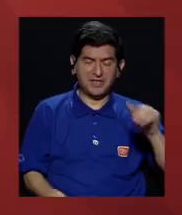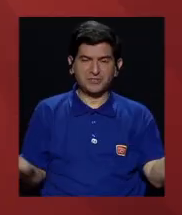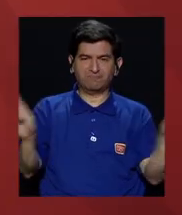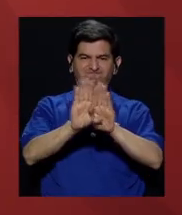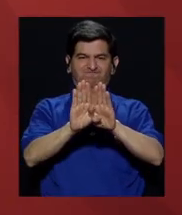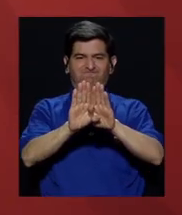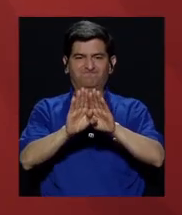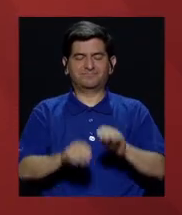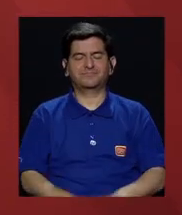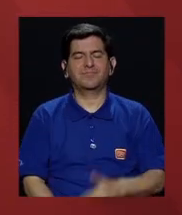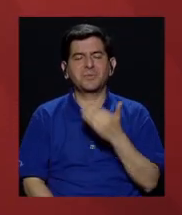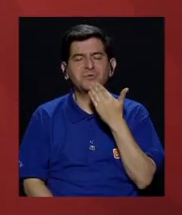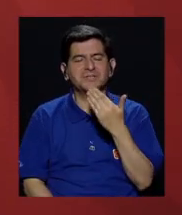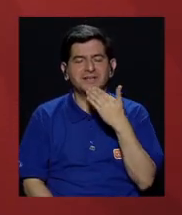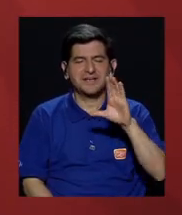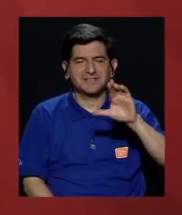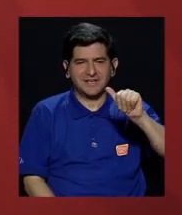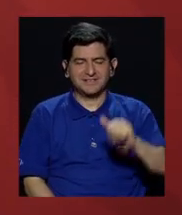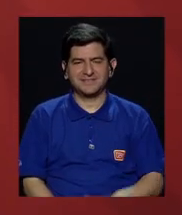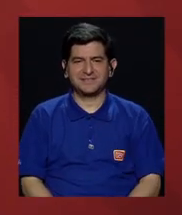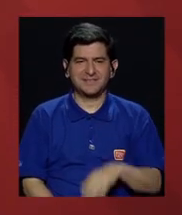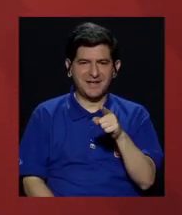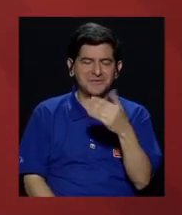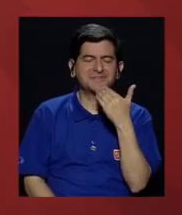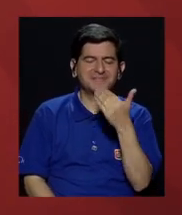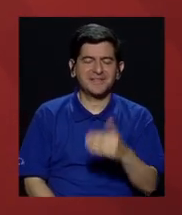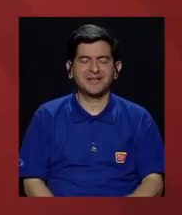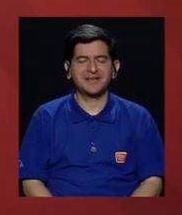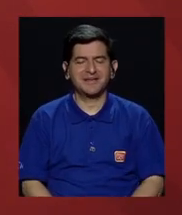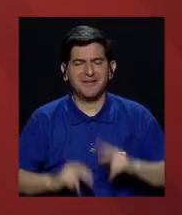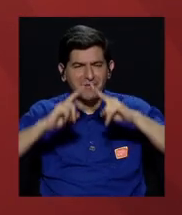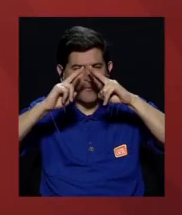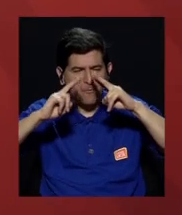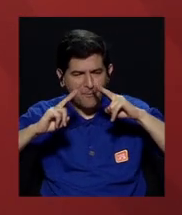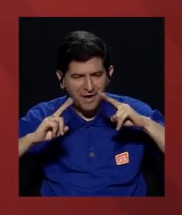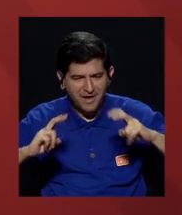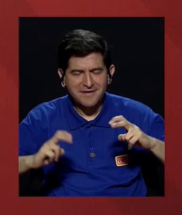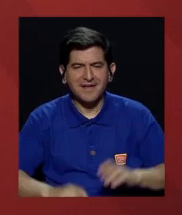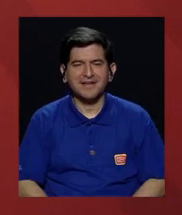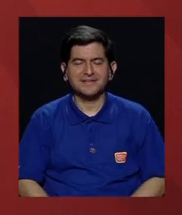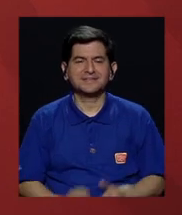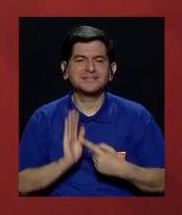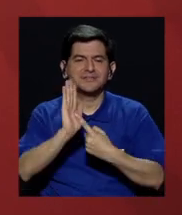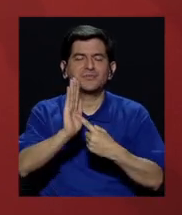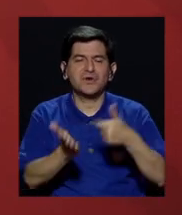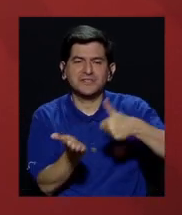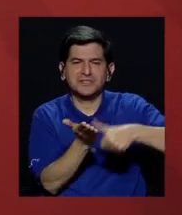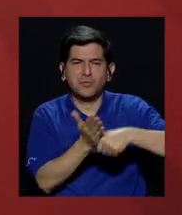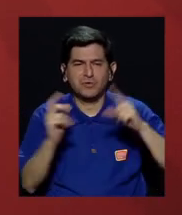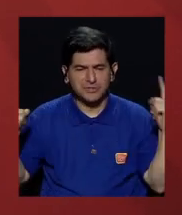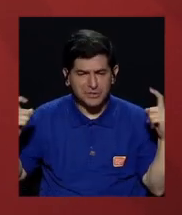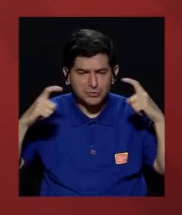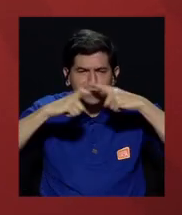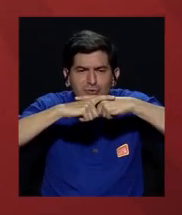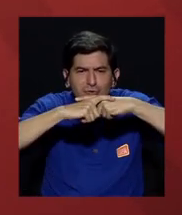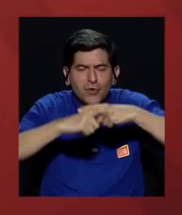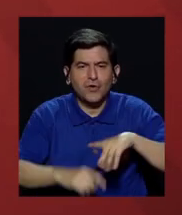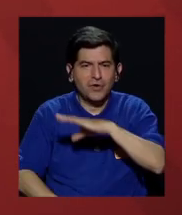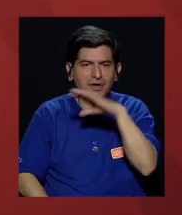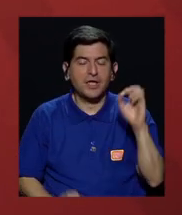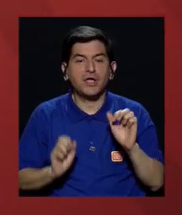luces gracias claudio hombre a vos ya eras entonces análisis que nos manifiesta una elección muy compleja y con